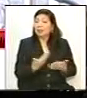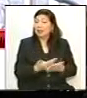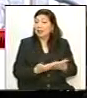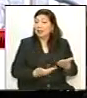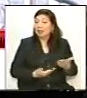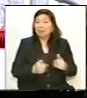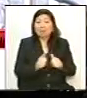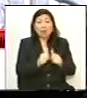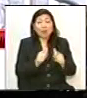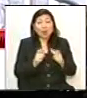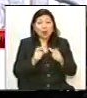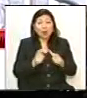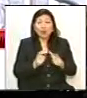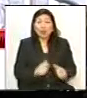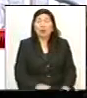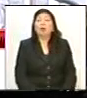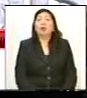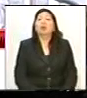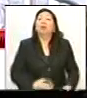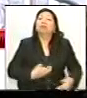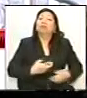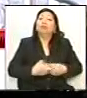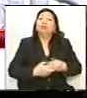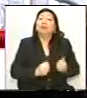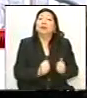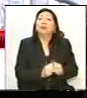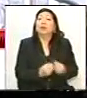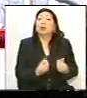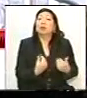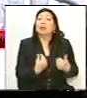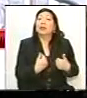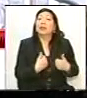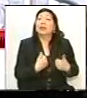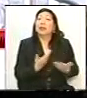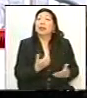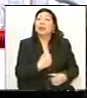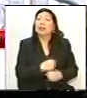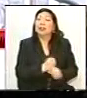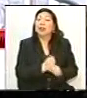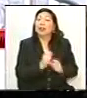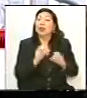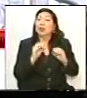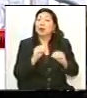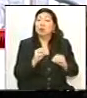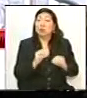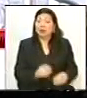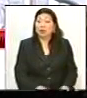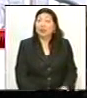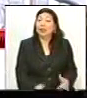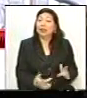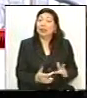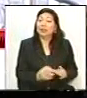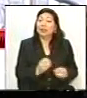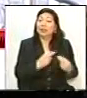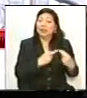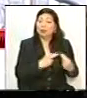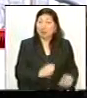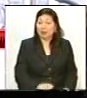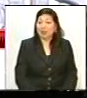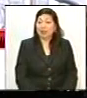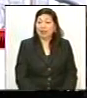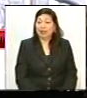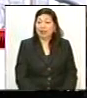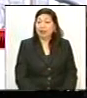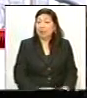en el modelo de control concurrente, procederemos, como corresponde, a hacer esas auditorías de cumplimiento y a identificar las responsabilidades administrativas,